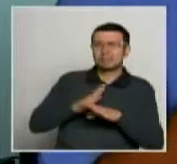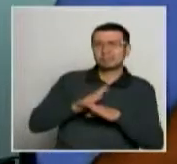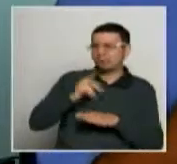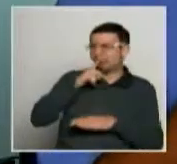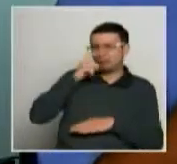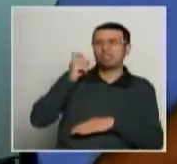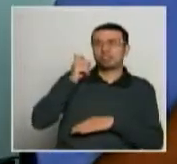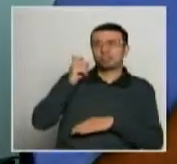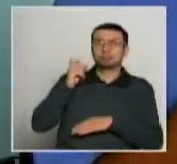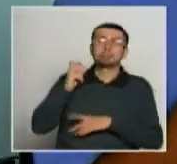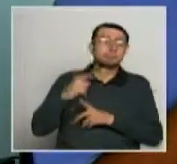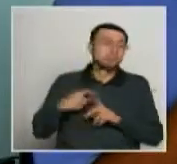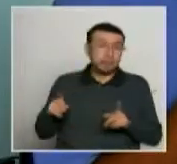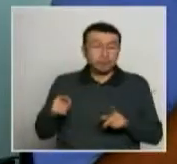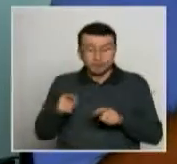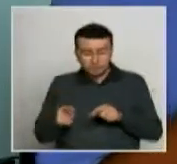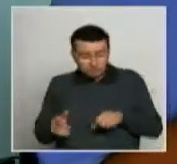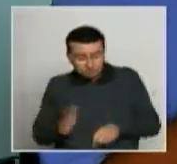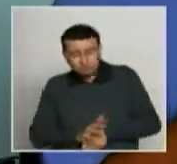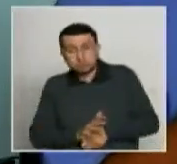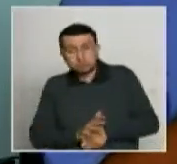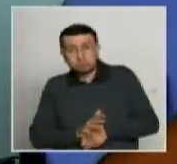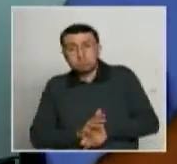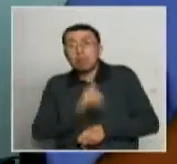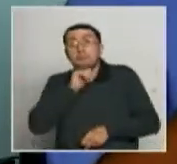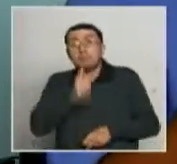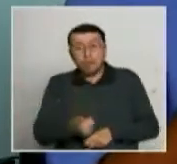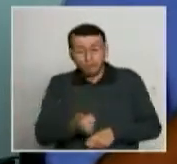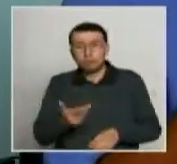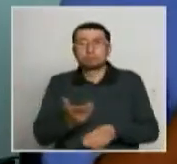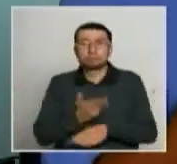estéticamente, pero si las obstruimos vamos a empeorar